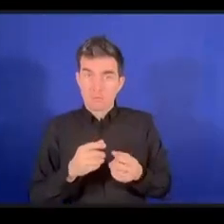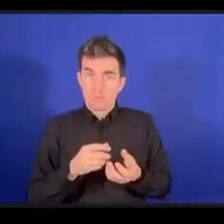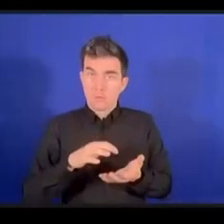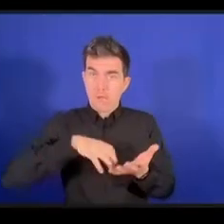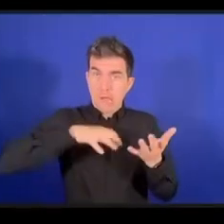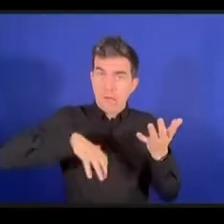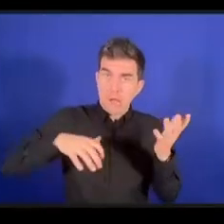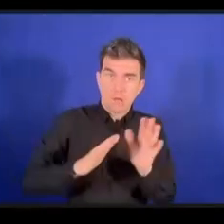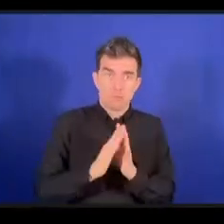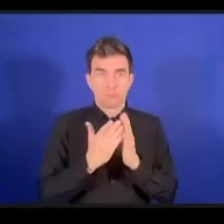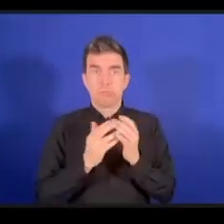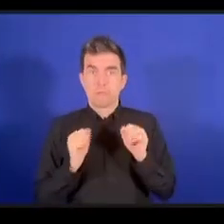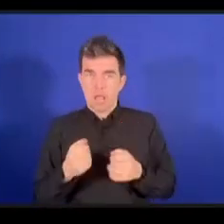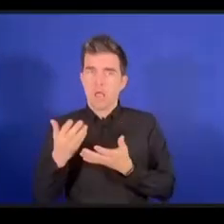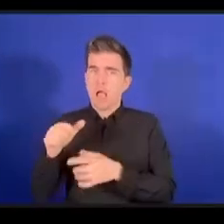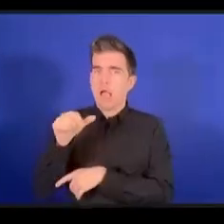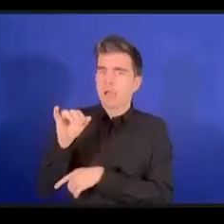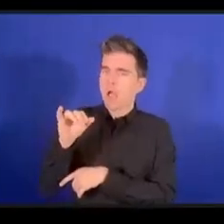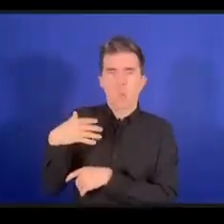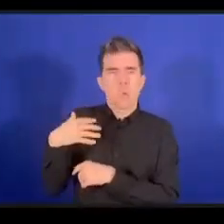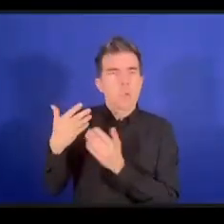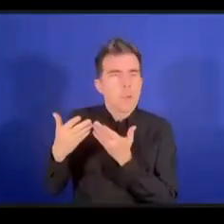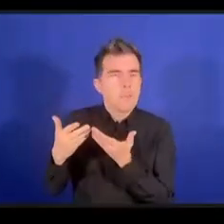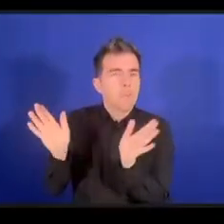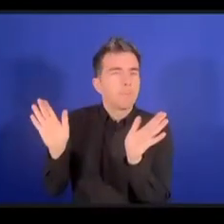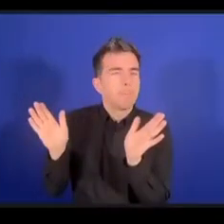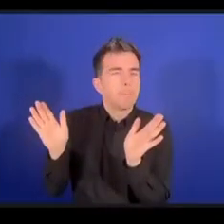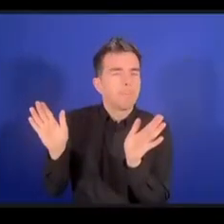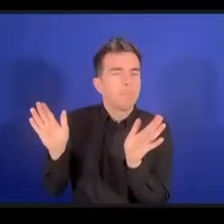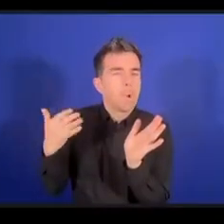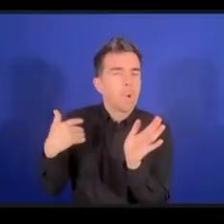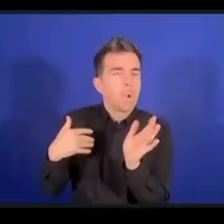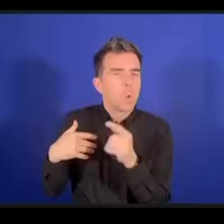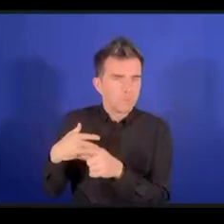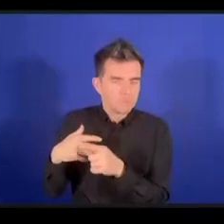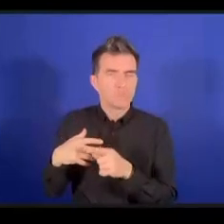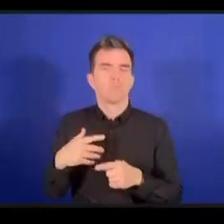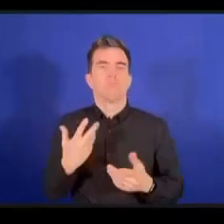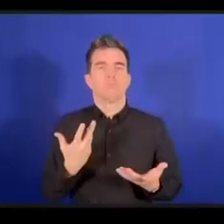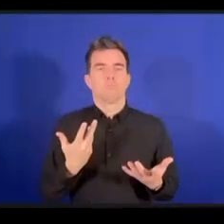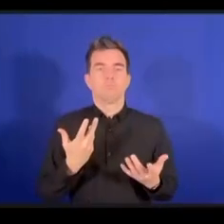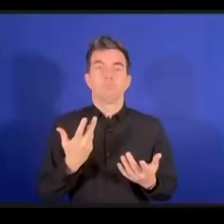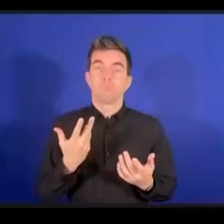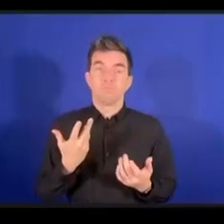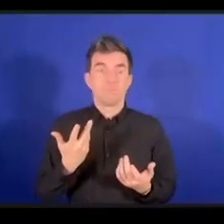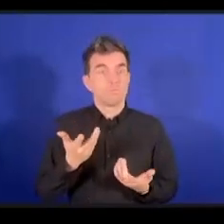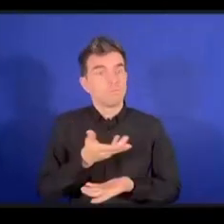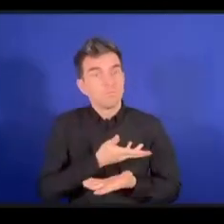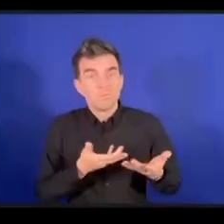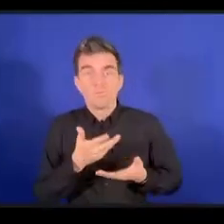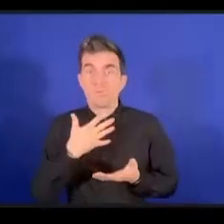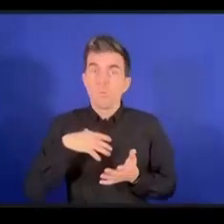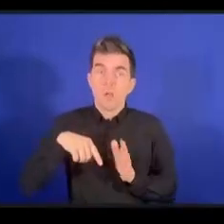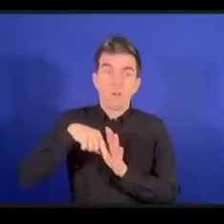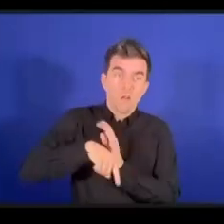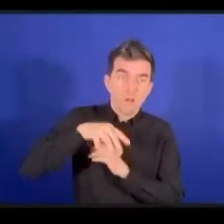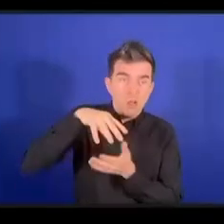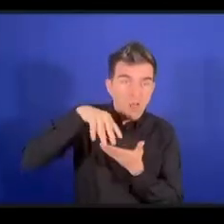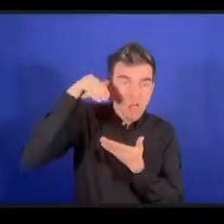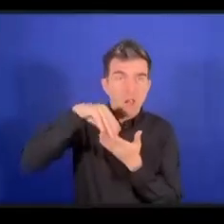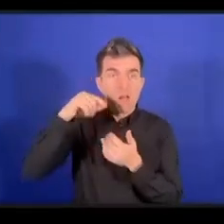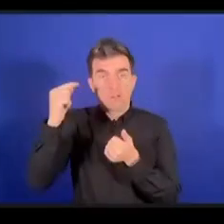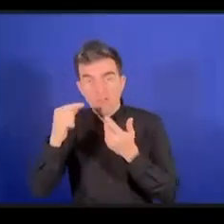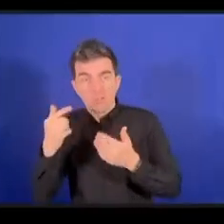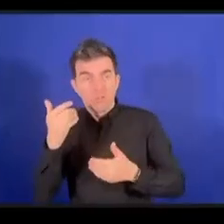cosas que son objeto de atención en la última década están todavía en sus etapas